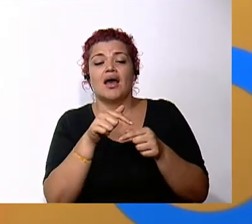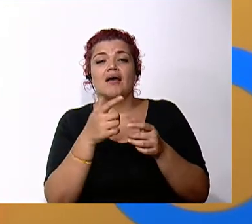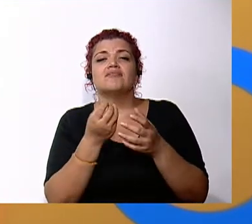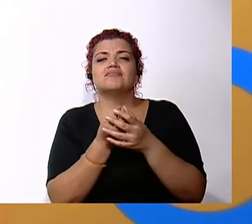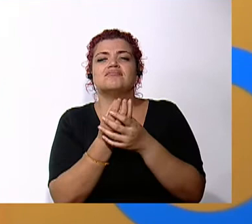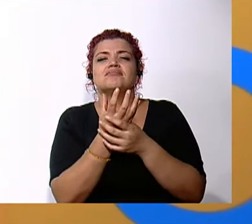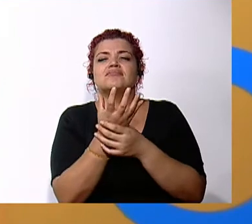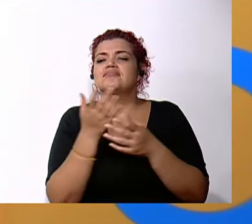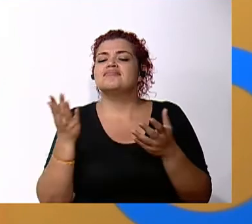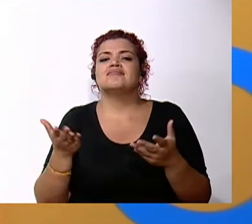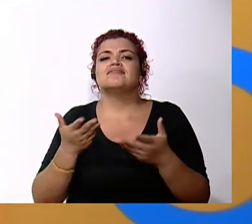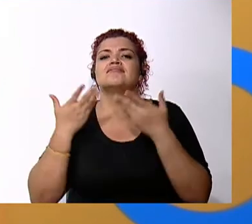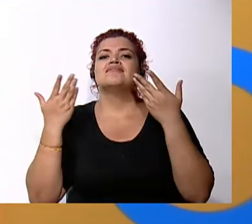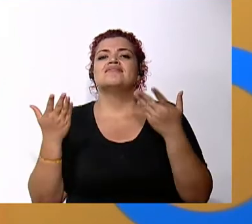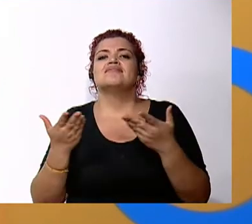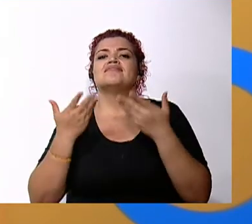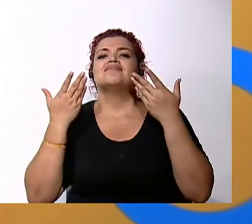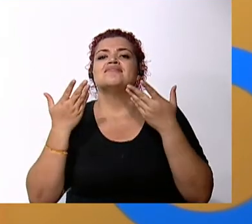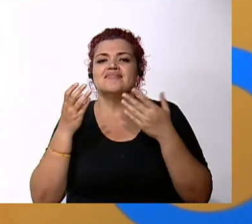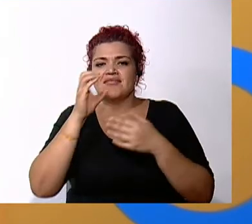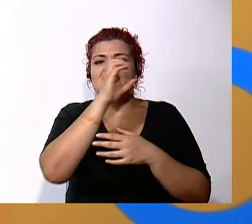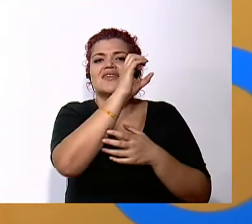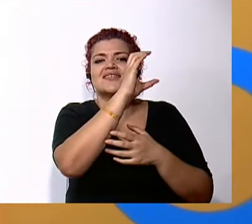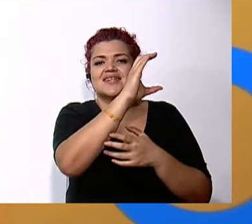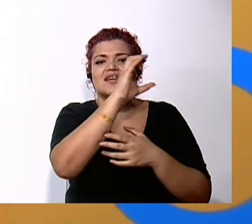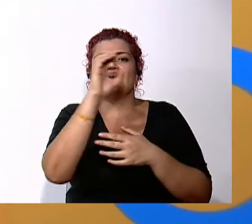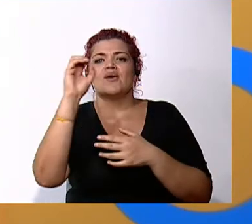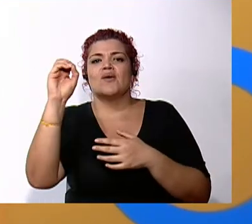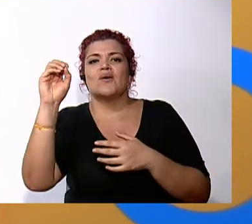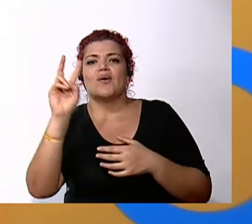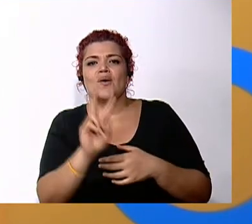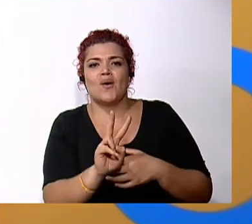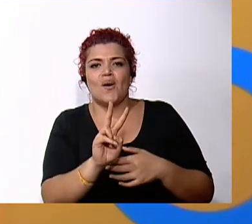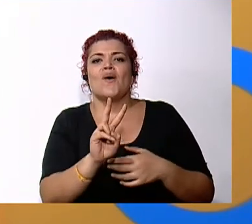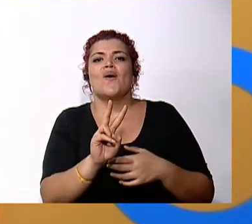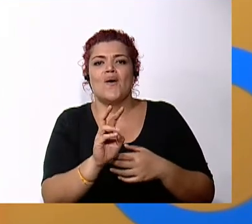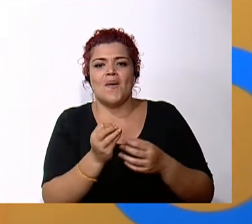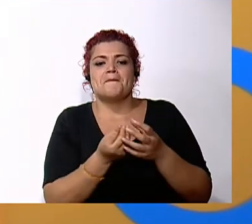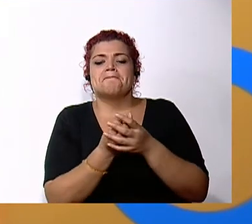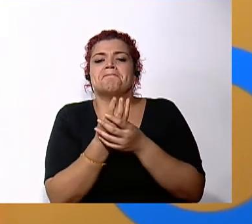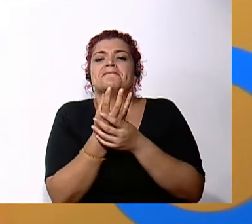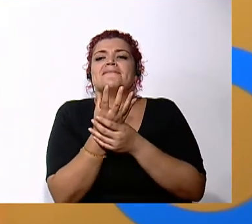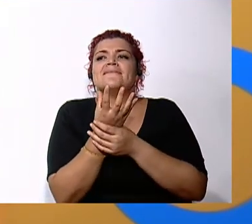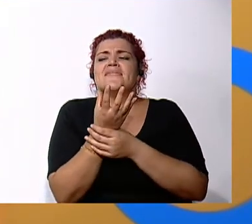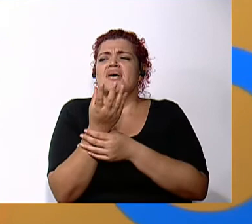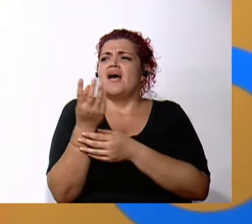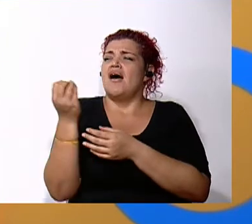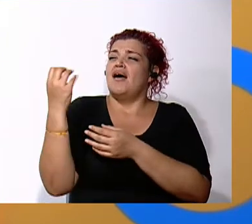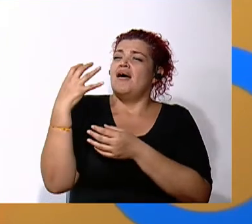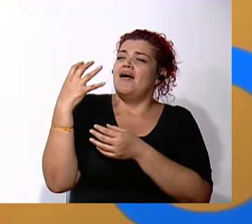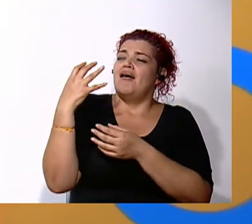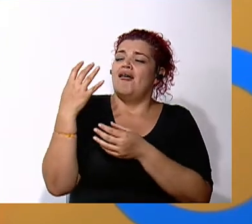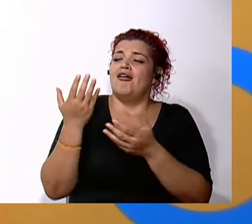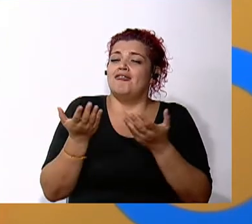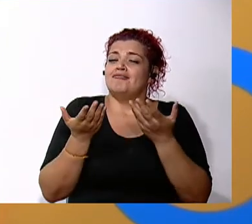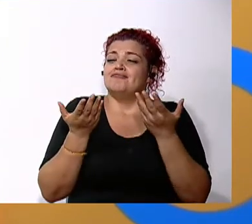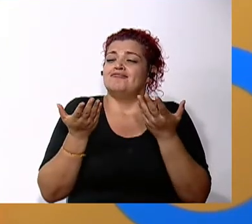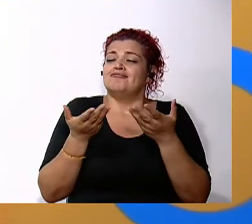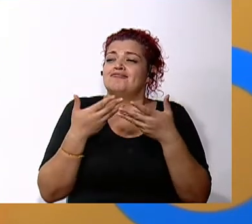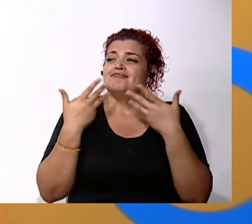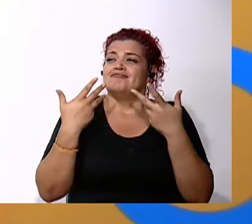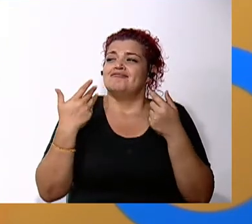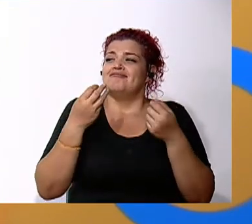de dióxido de carbono a la planta. La planta hacía su proceso de fotosíntesis, producía su alimento y